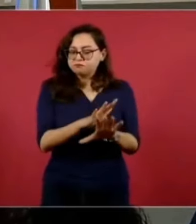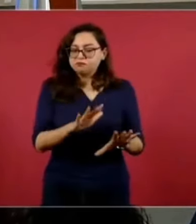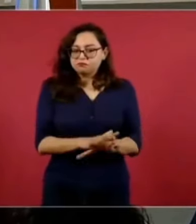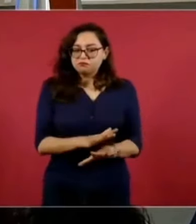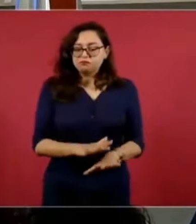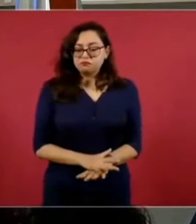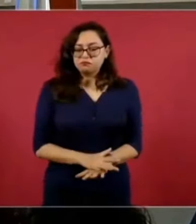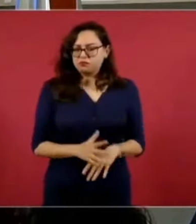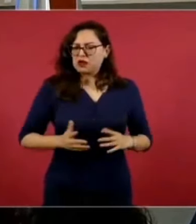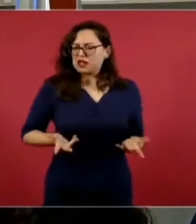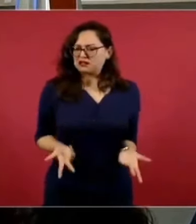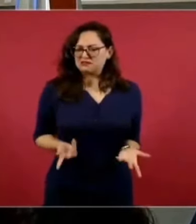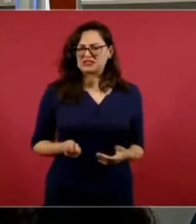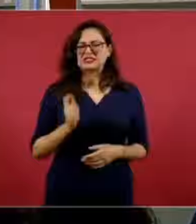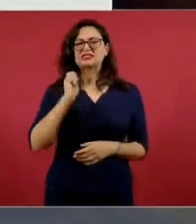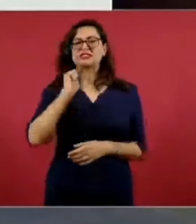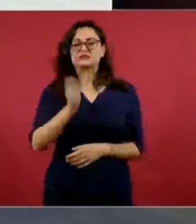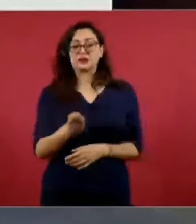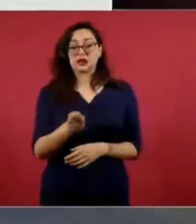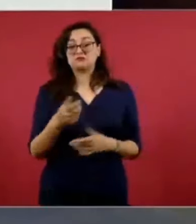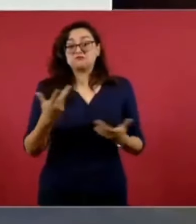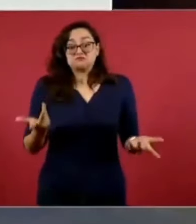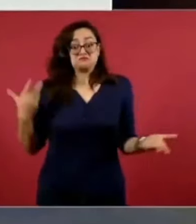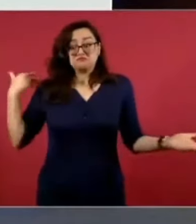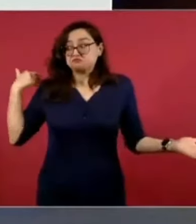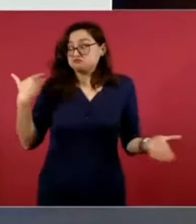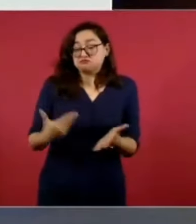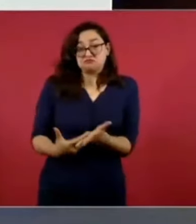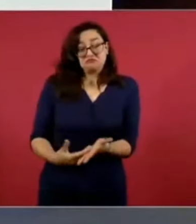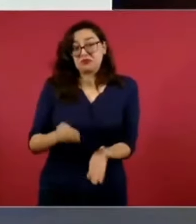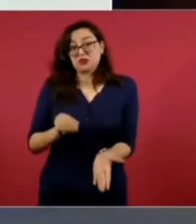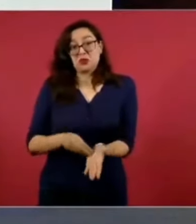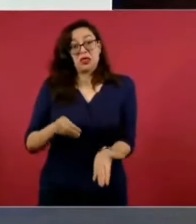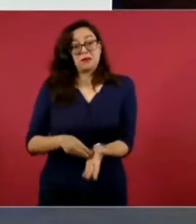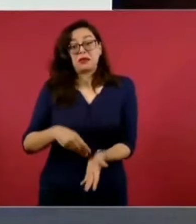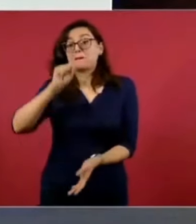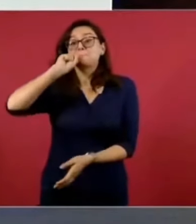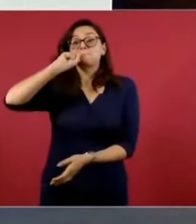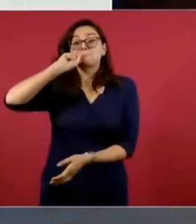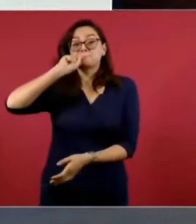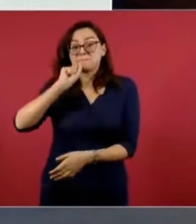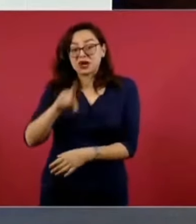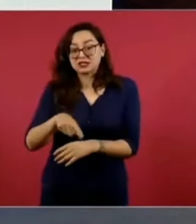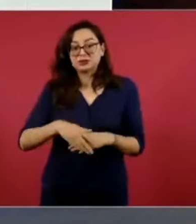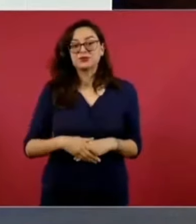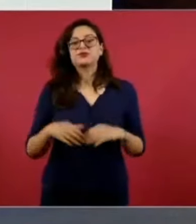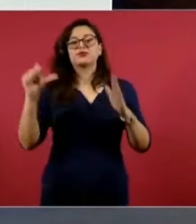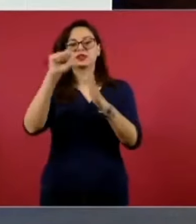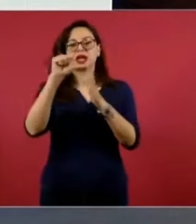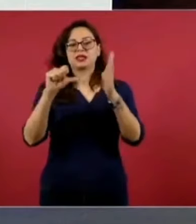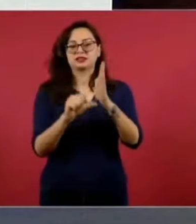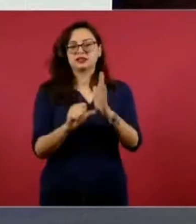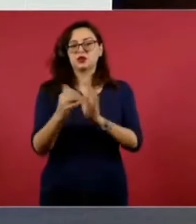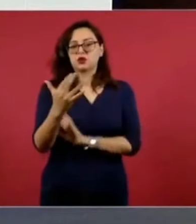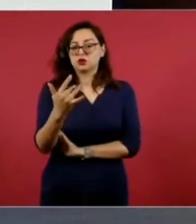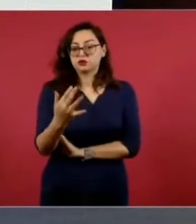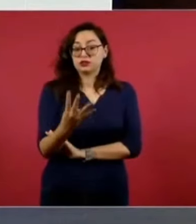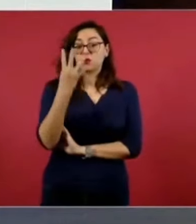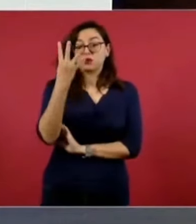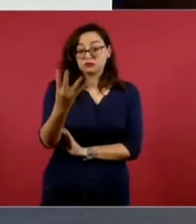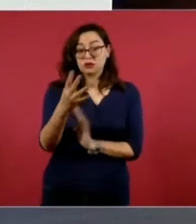y fue una reforma que hasta el día de hoy está vigente el artículo 54 de